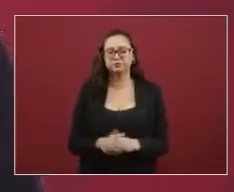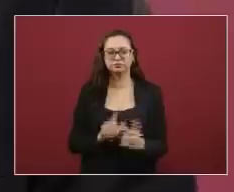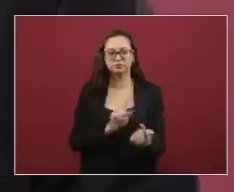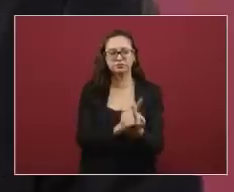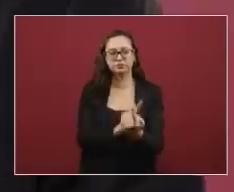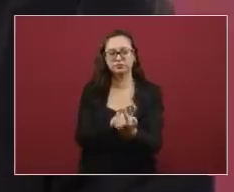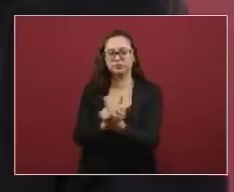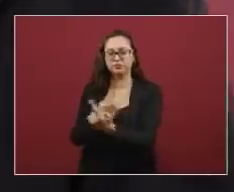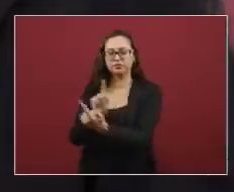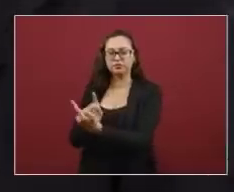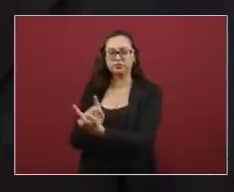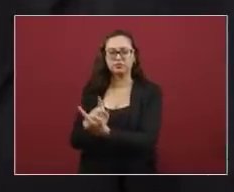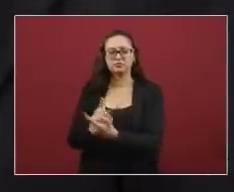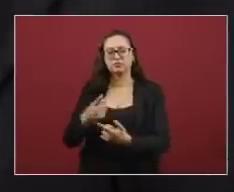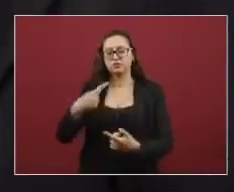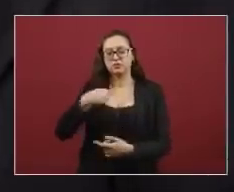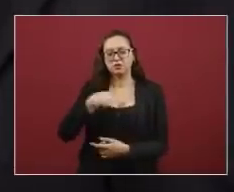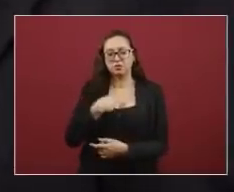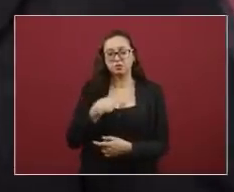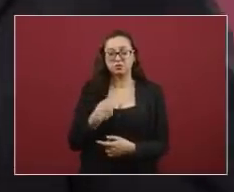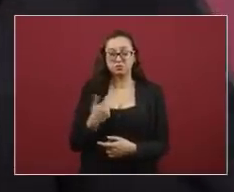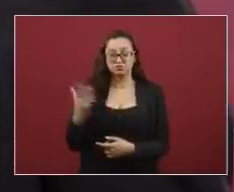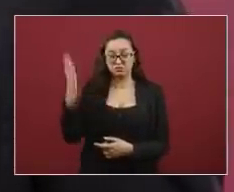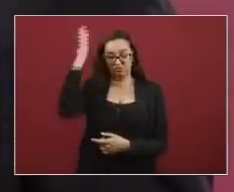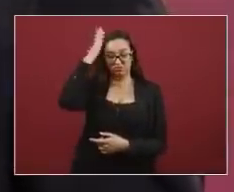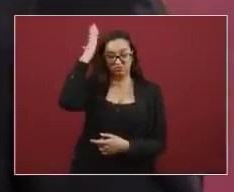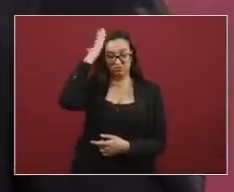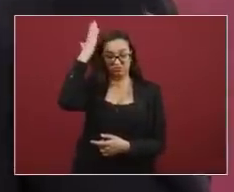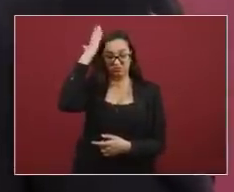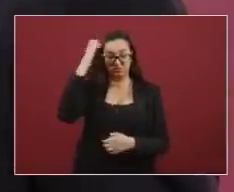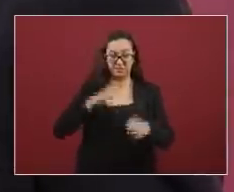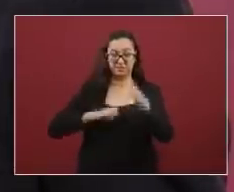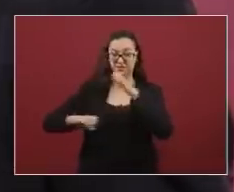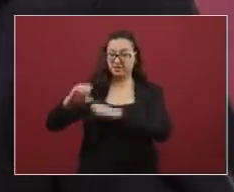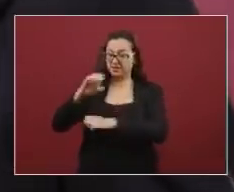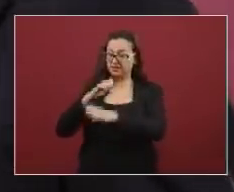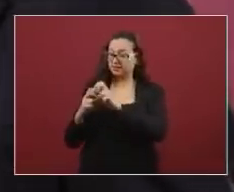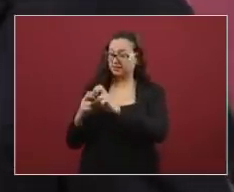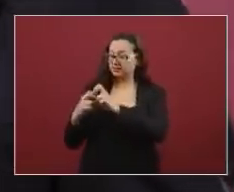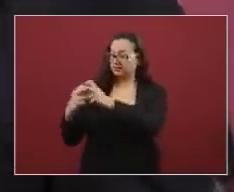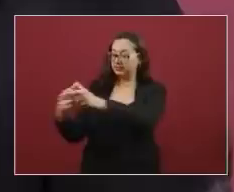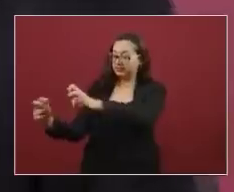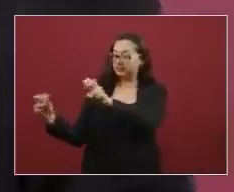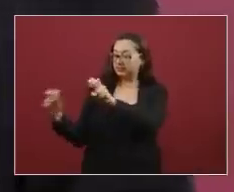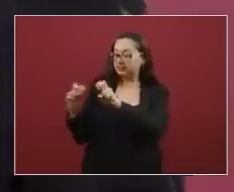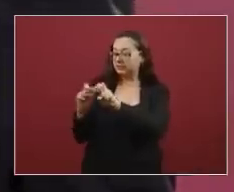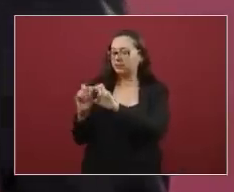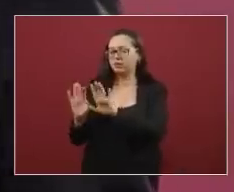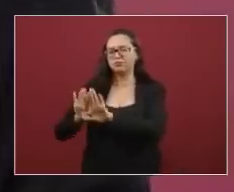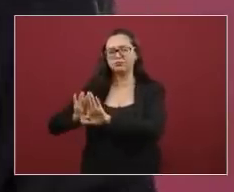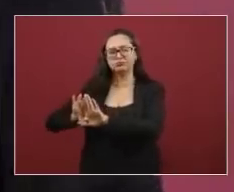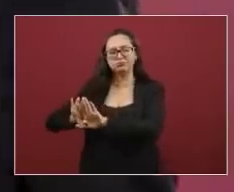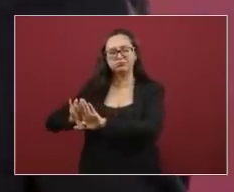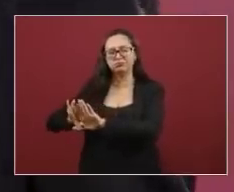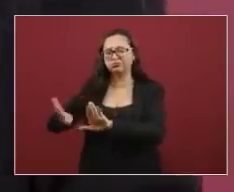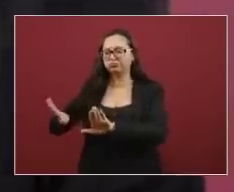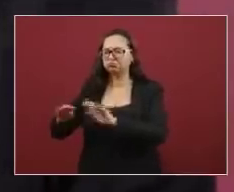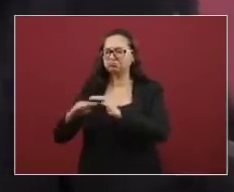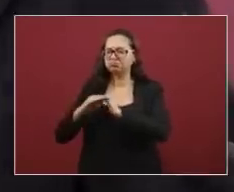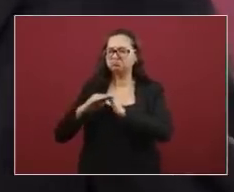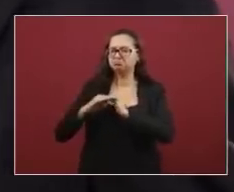una relación corporativa, quiero una relación horizontal,